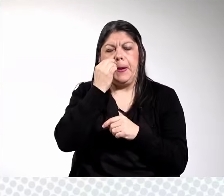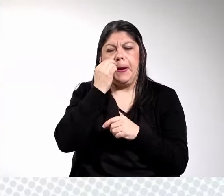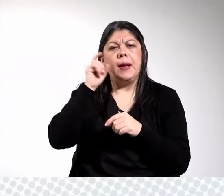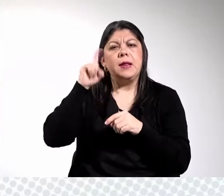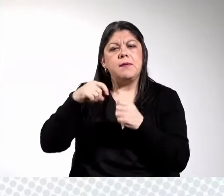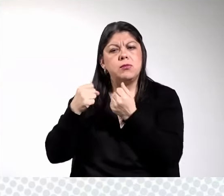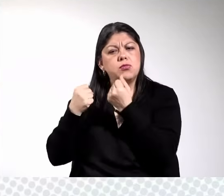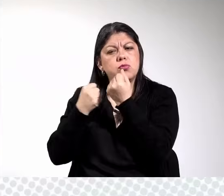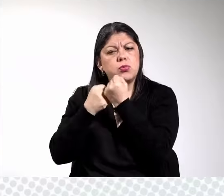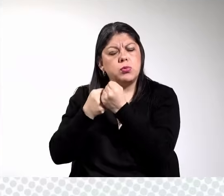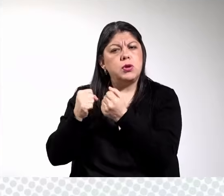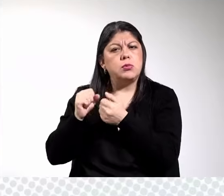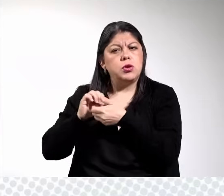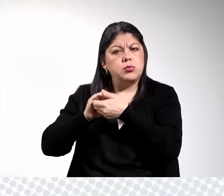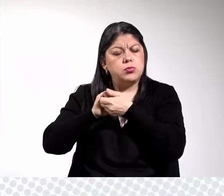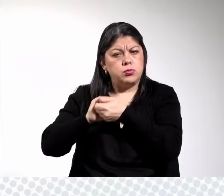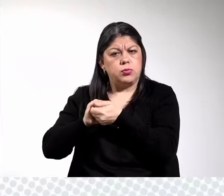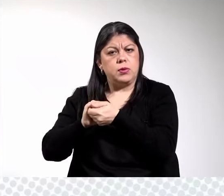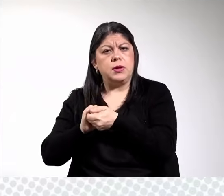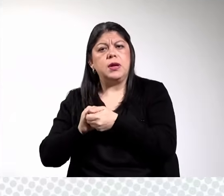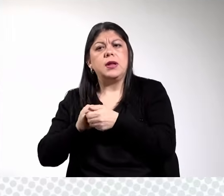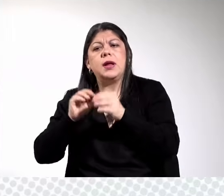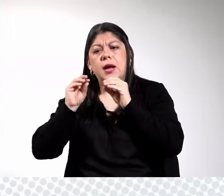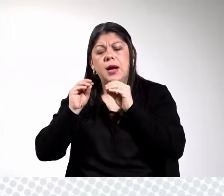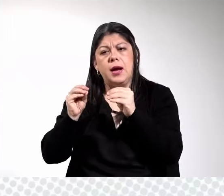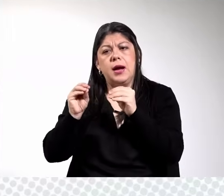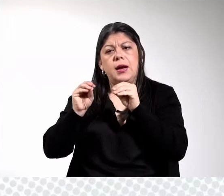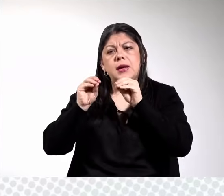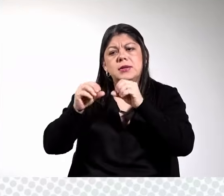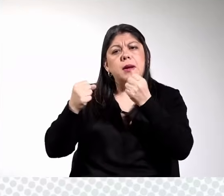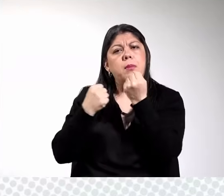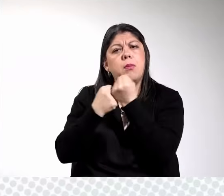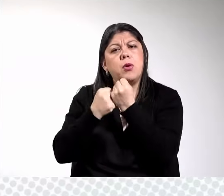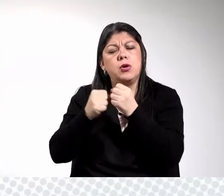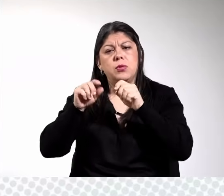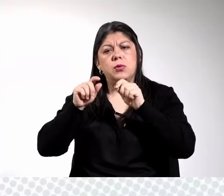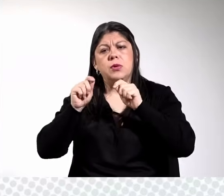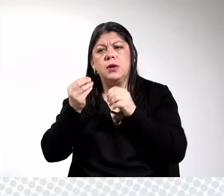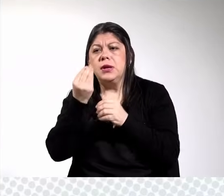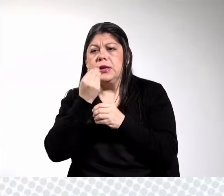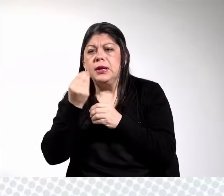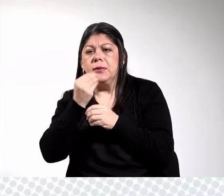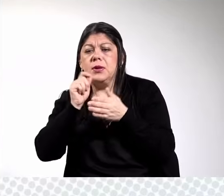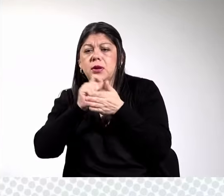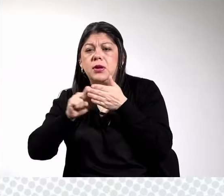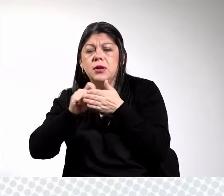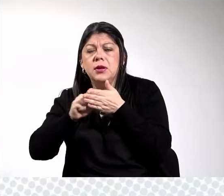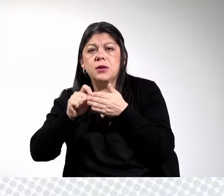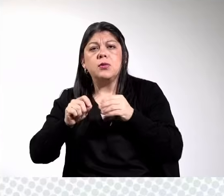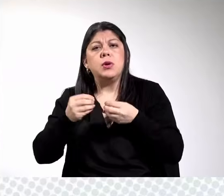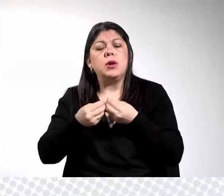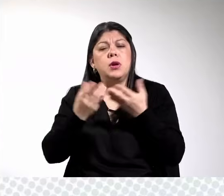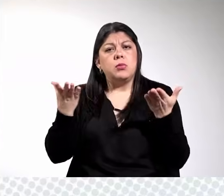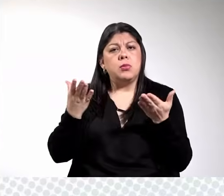hay un tema importante, esa alimentación en las escuelas públicas que venía a fortalecer a los chicos y